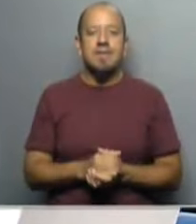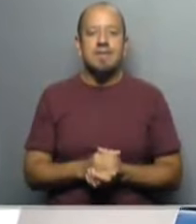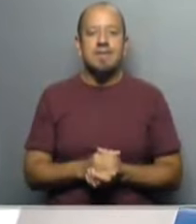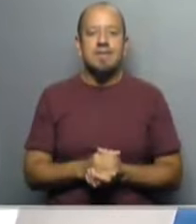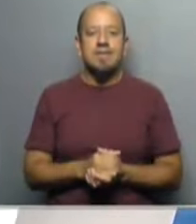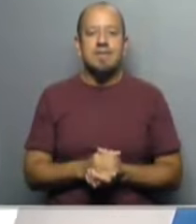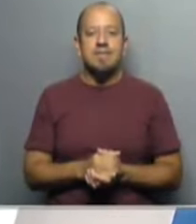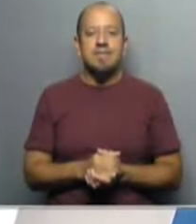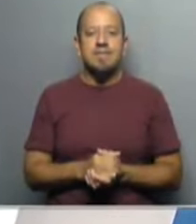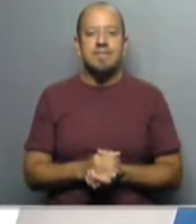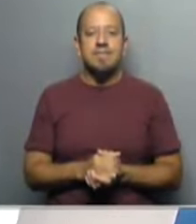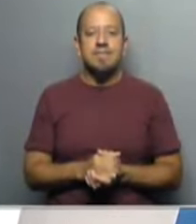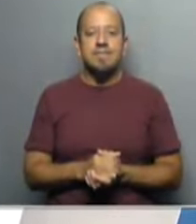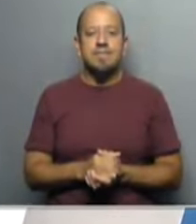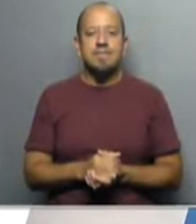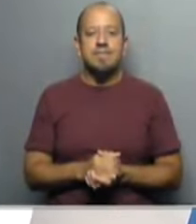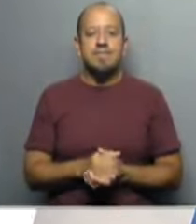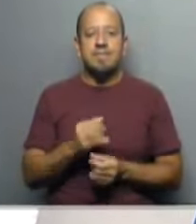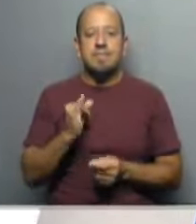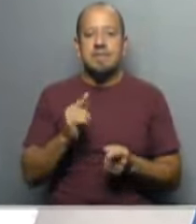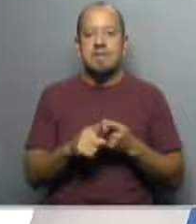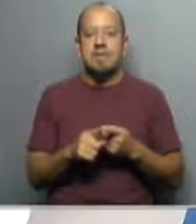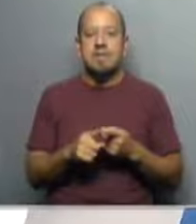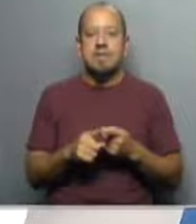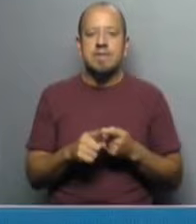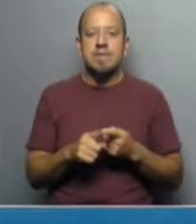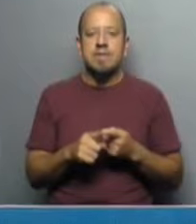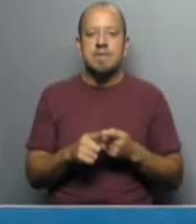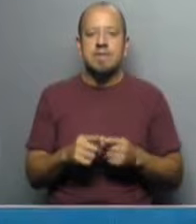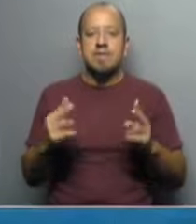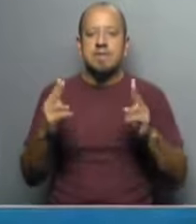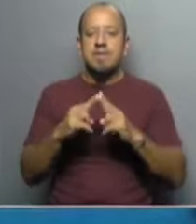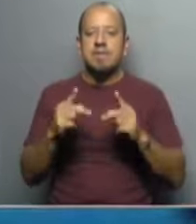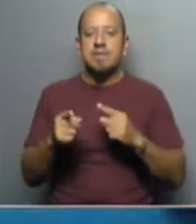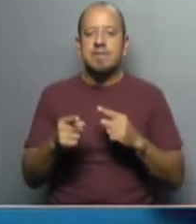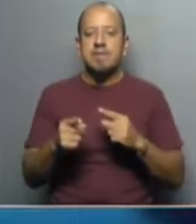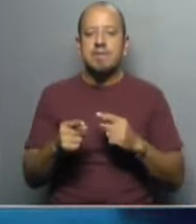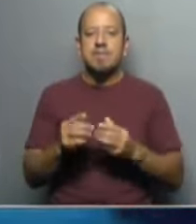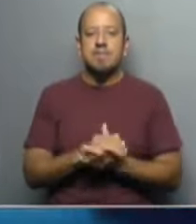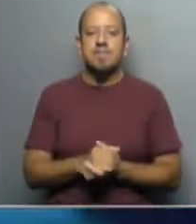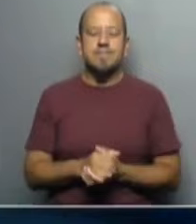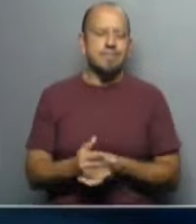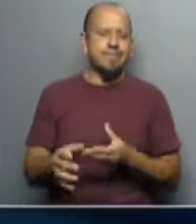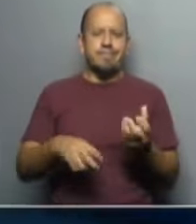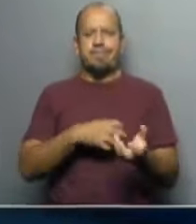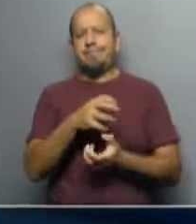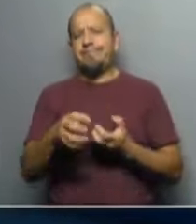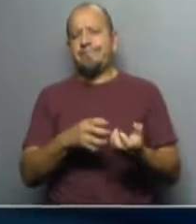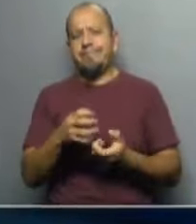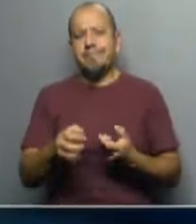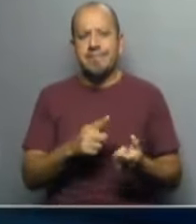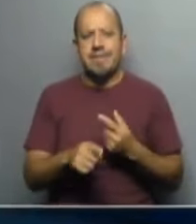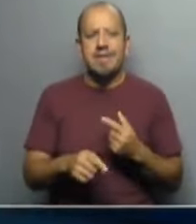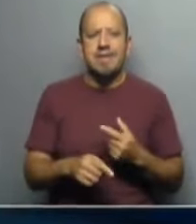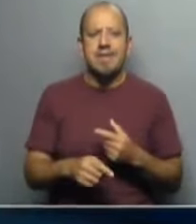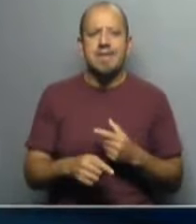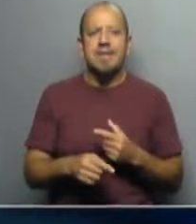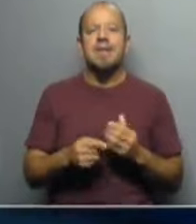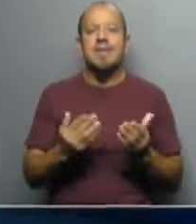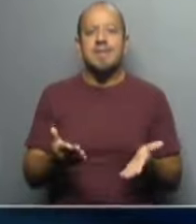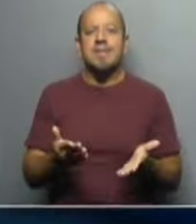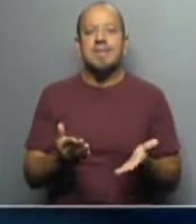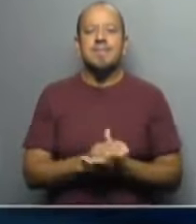Reencontrarte. Sí, sí. Hermoso. Hermoso, sí. ¿Y? Es reencontrarme. No. Reencontrarme. Qué contigo. Horrible, es como decir te amo y que el otro diga, mirá,